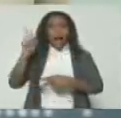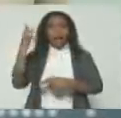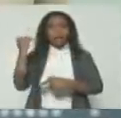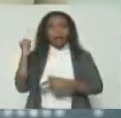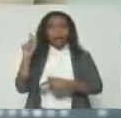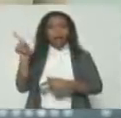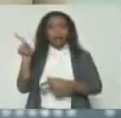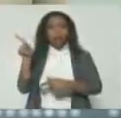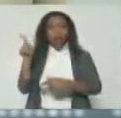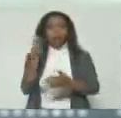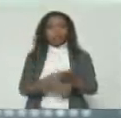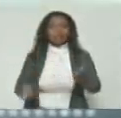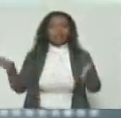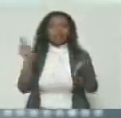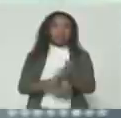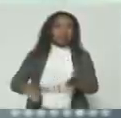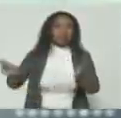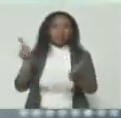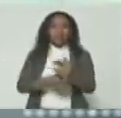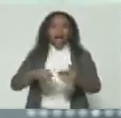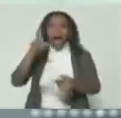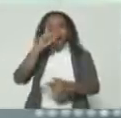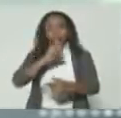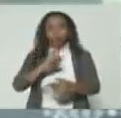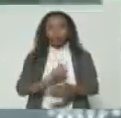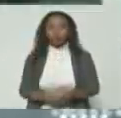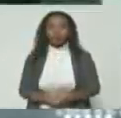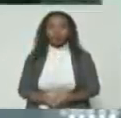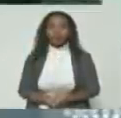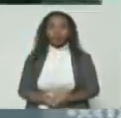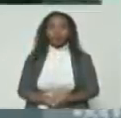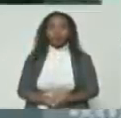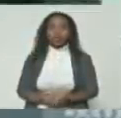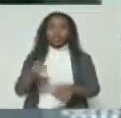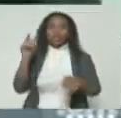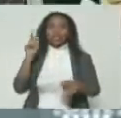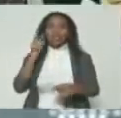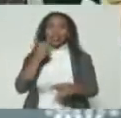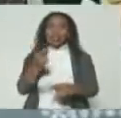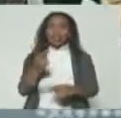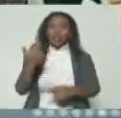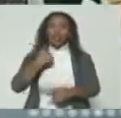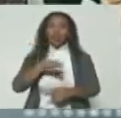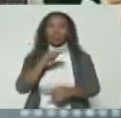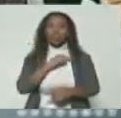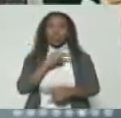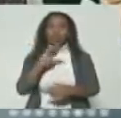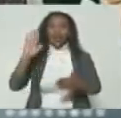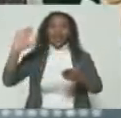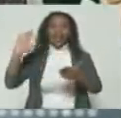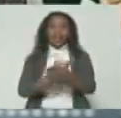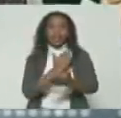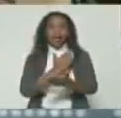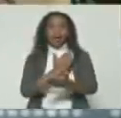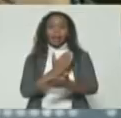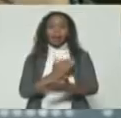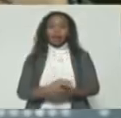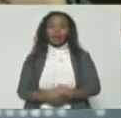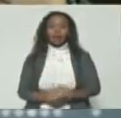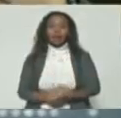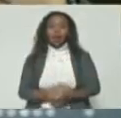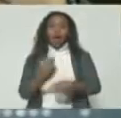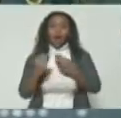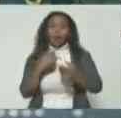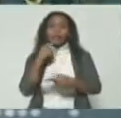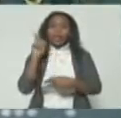que ellos han repetido durante años. La crítica dice que nosotros y que le quitamos, como dicen